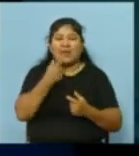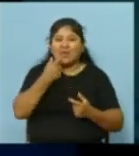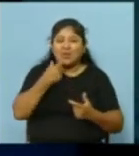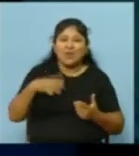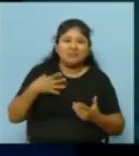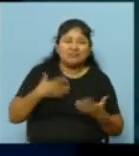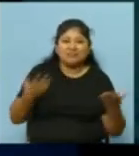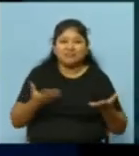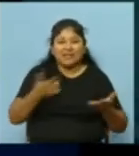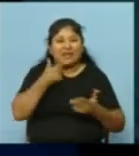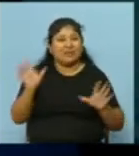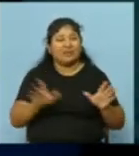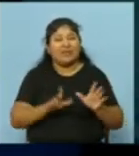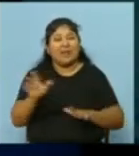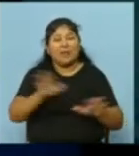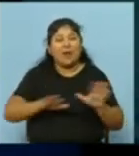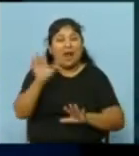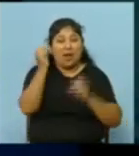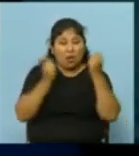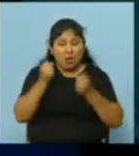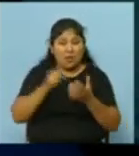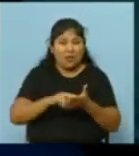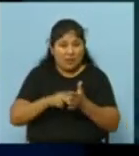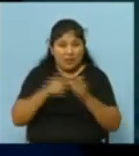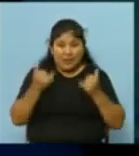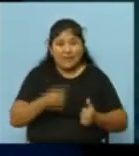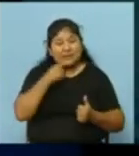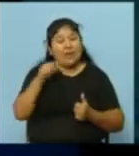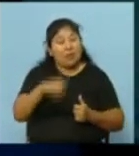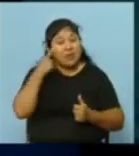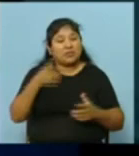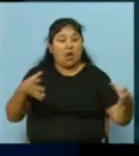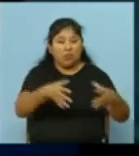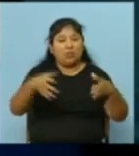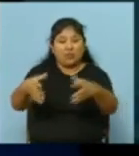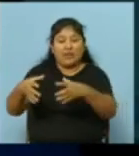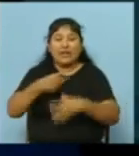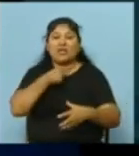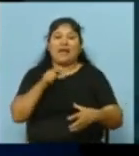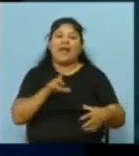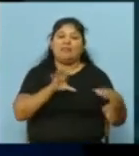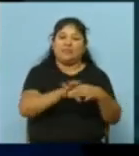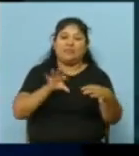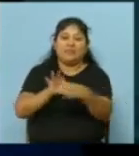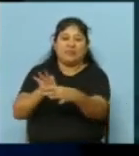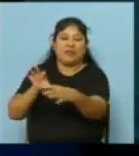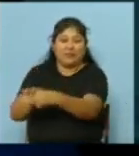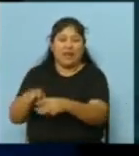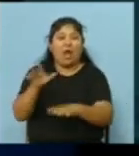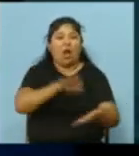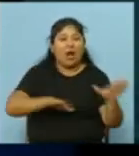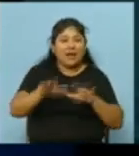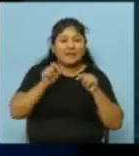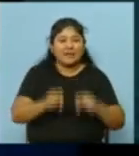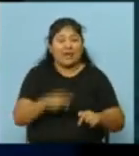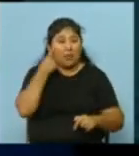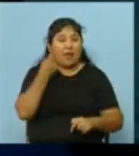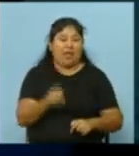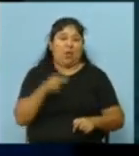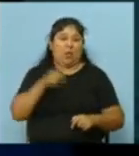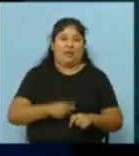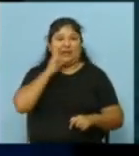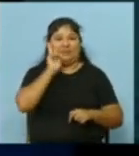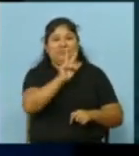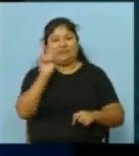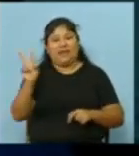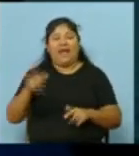eso también nos proponemos organizar este acto estos sectores y a la juventud también principalmente que no ve ningún futuro con estas falsas alternativas